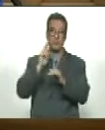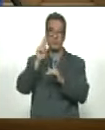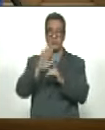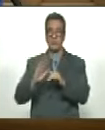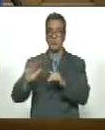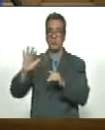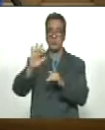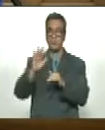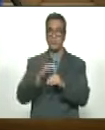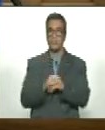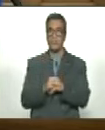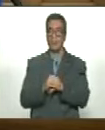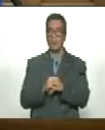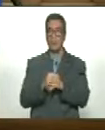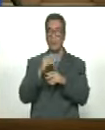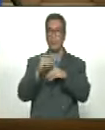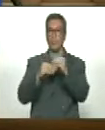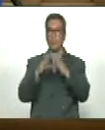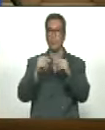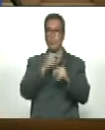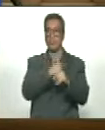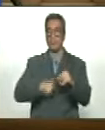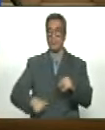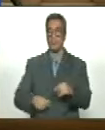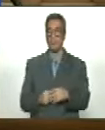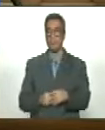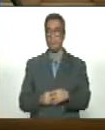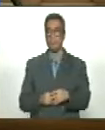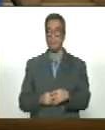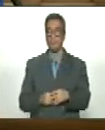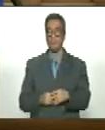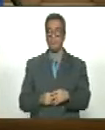República Bolivariana de Venezuela. Es todo, ciudadano presidente.